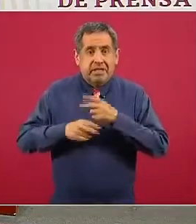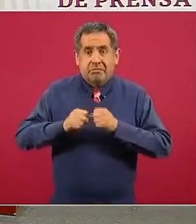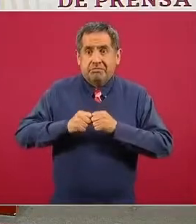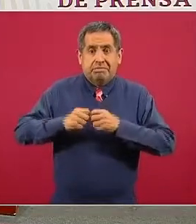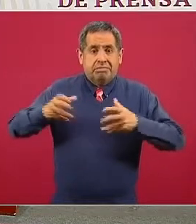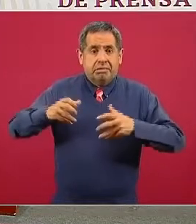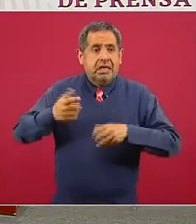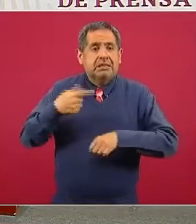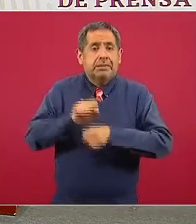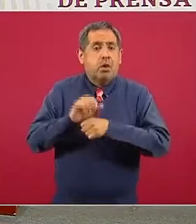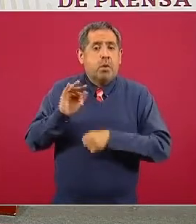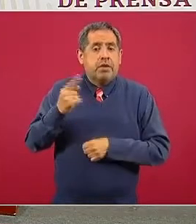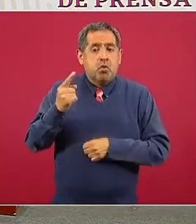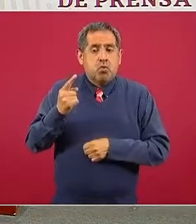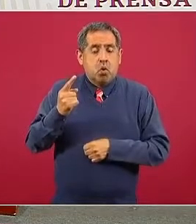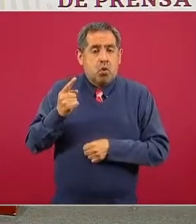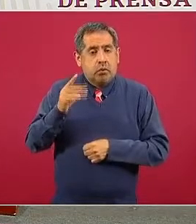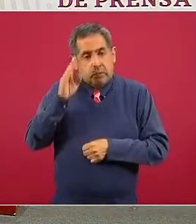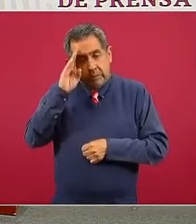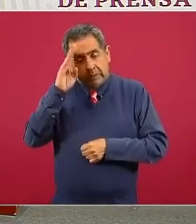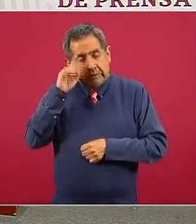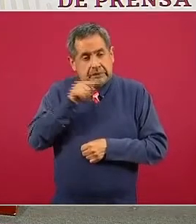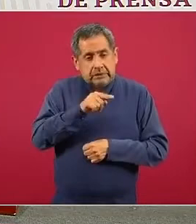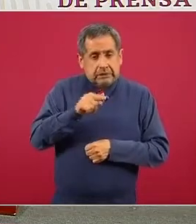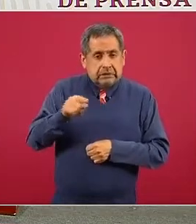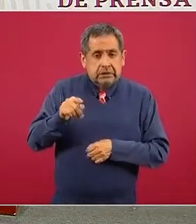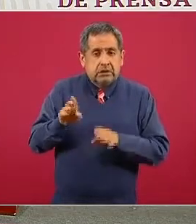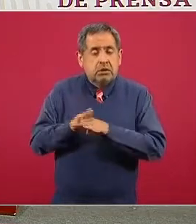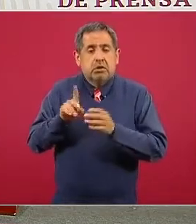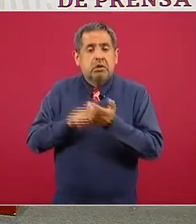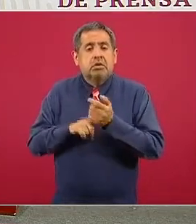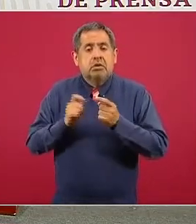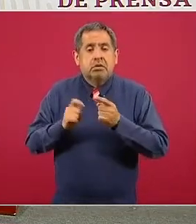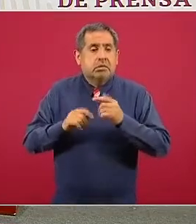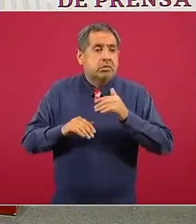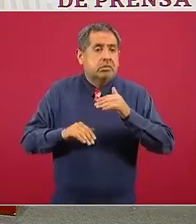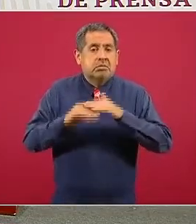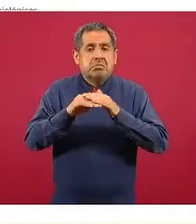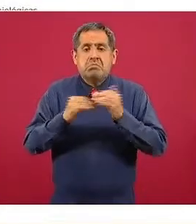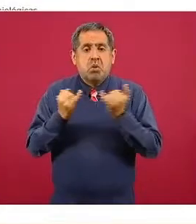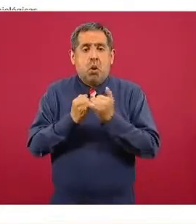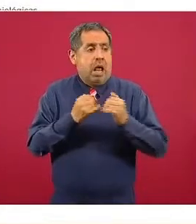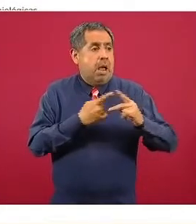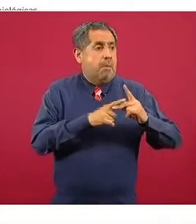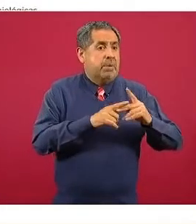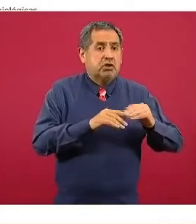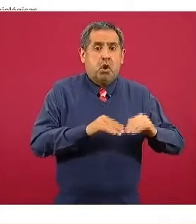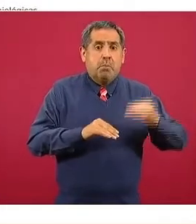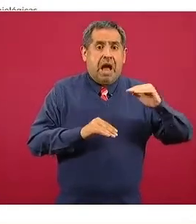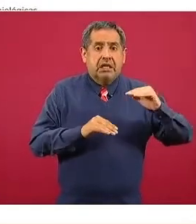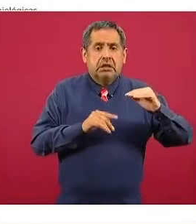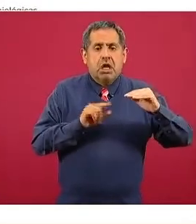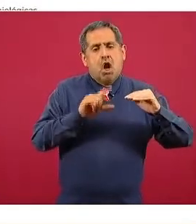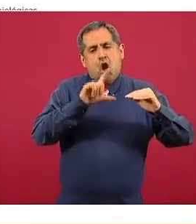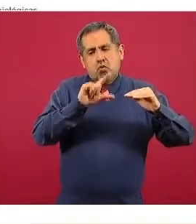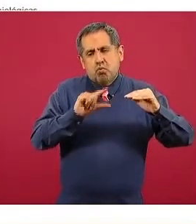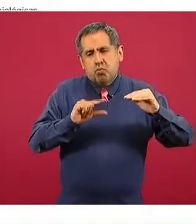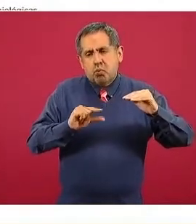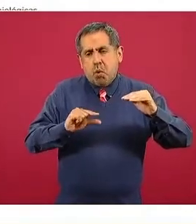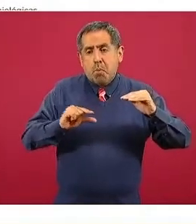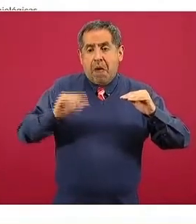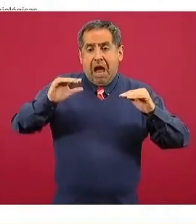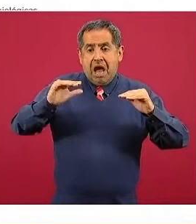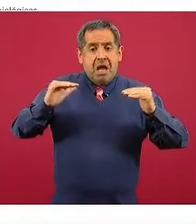en la semana 41, sin embargo es un incremento que ha llegado prácticamente a ser similar al que tuvieron en su momento entre las